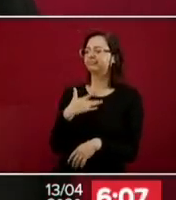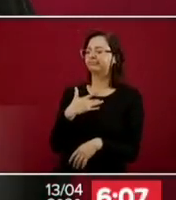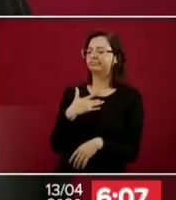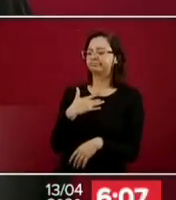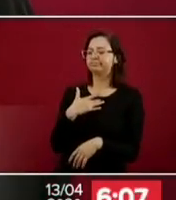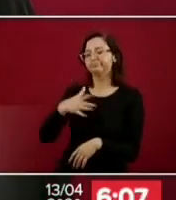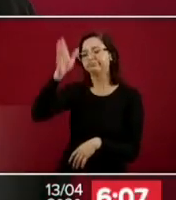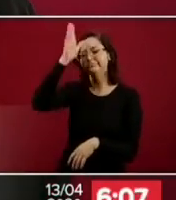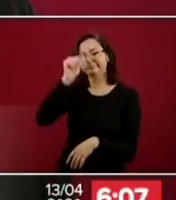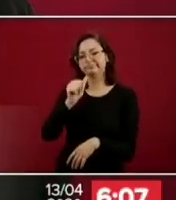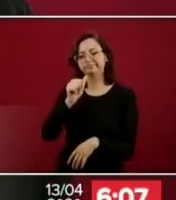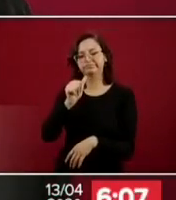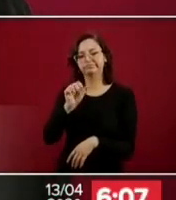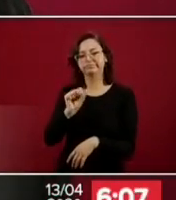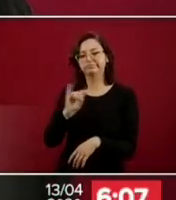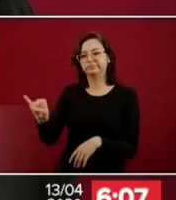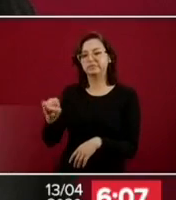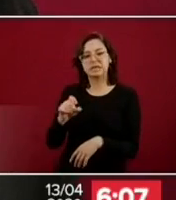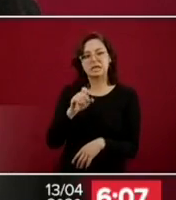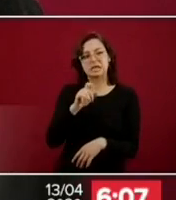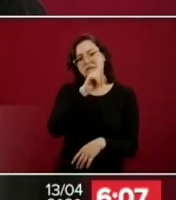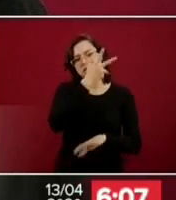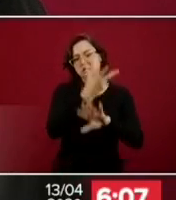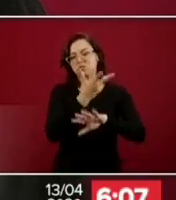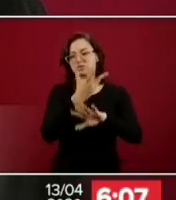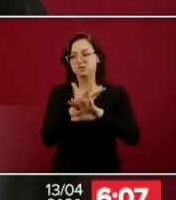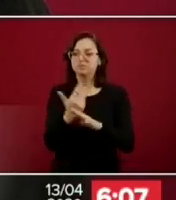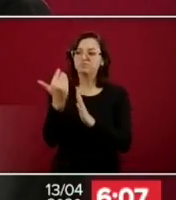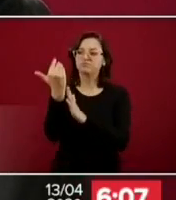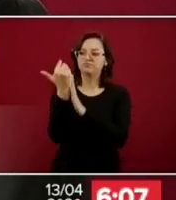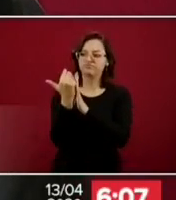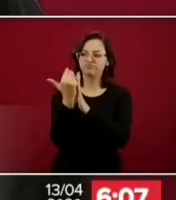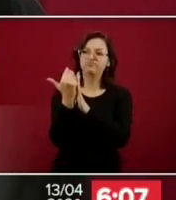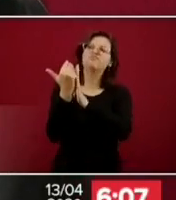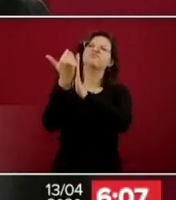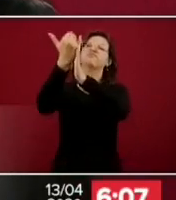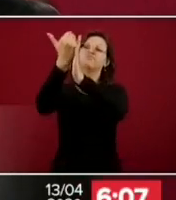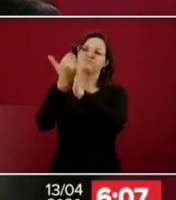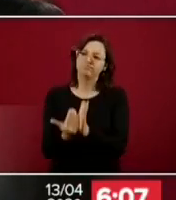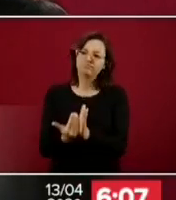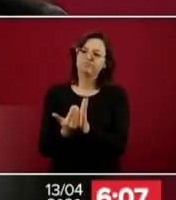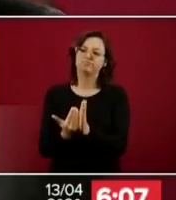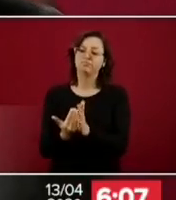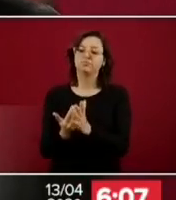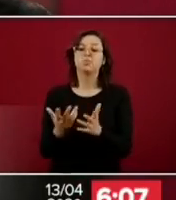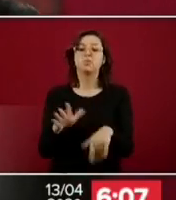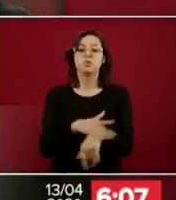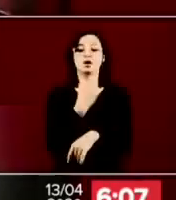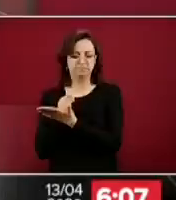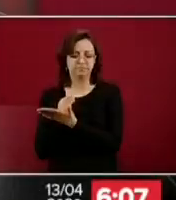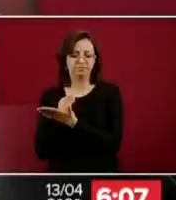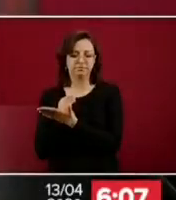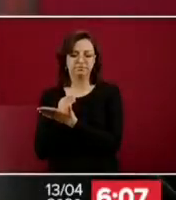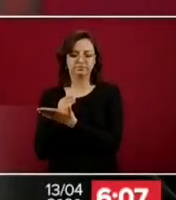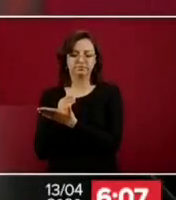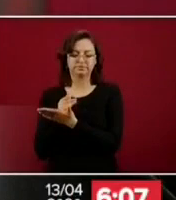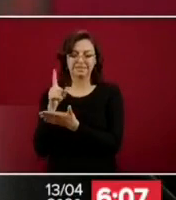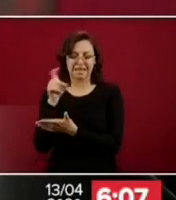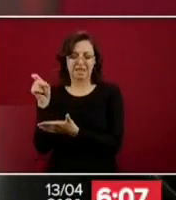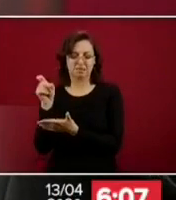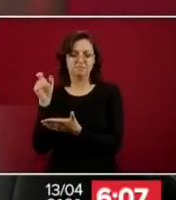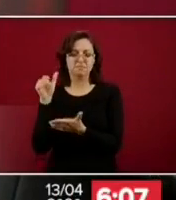con esta compensación de parte de ellos, de los 350 mil barriles. Cuando le dije